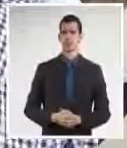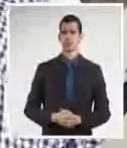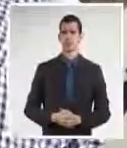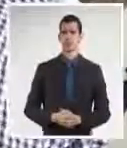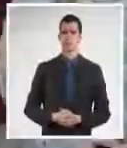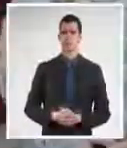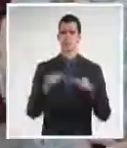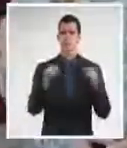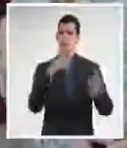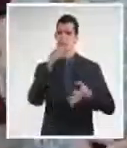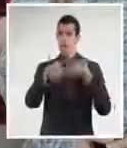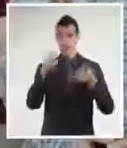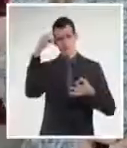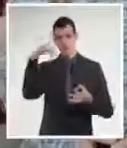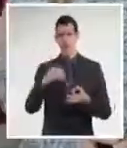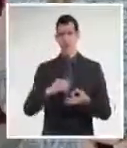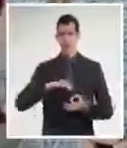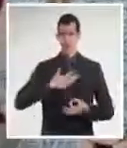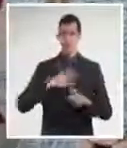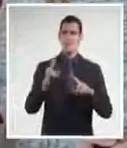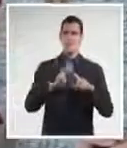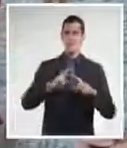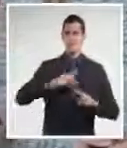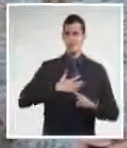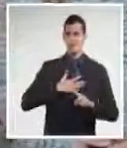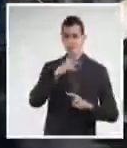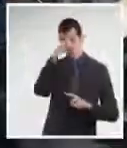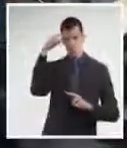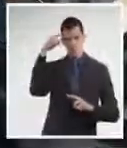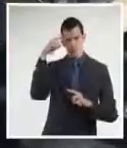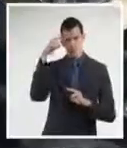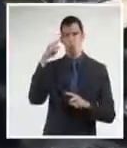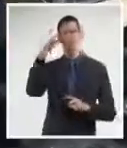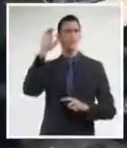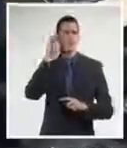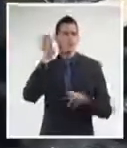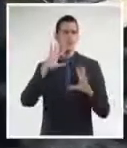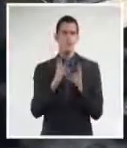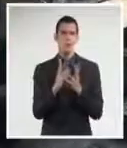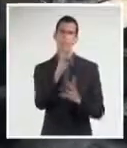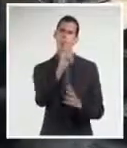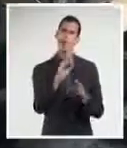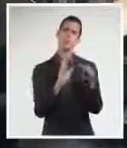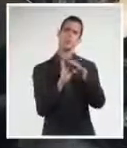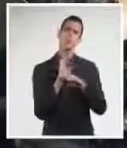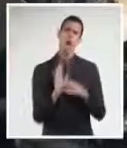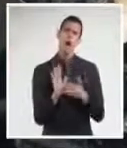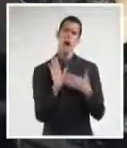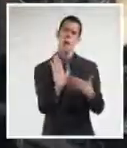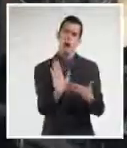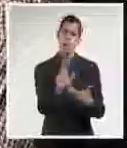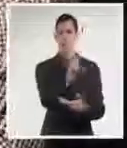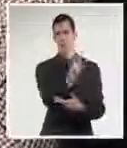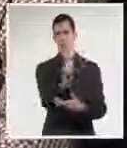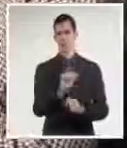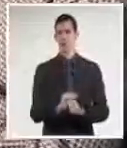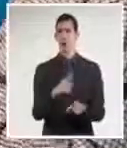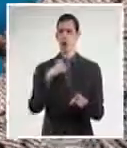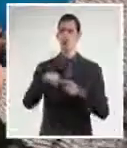del Telecentro e intercambió con sus trabajadores acerca de la importancia de la proyección del canal hacia el universo virtual para lograr